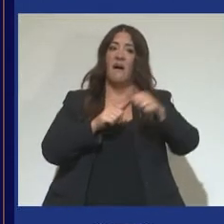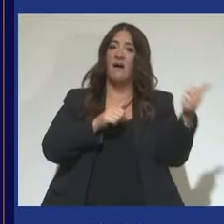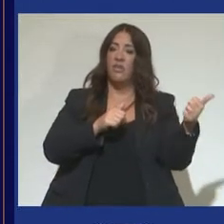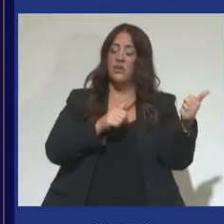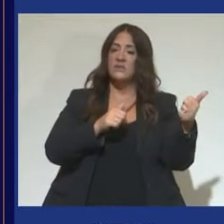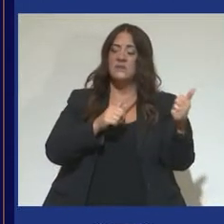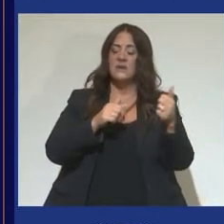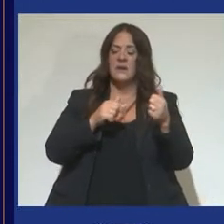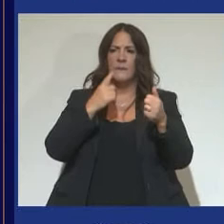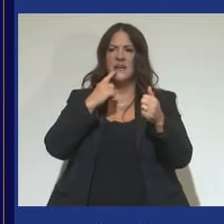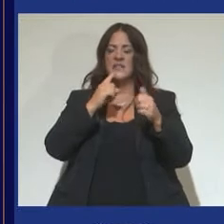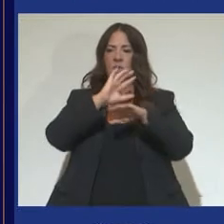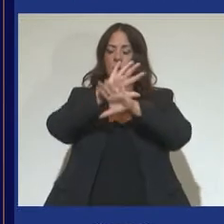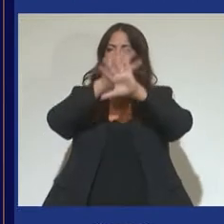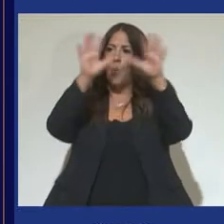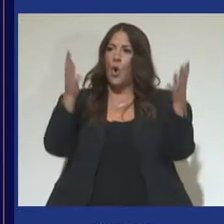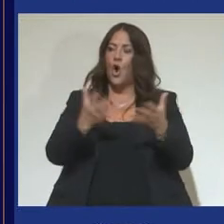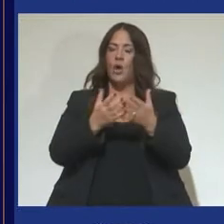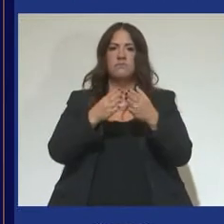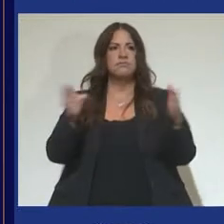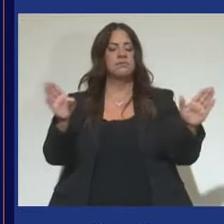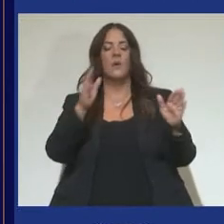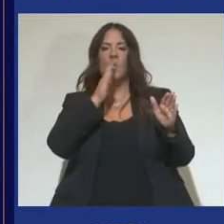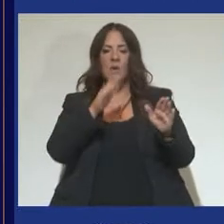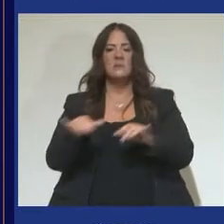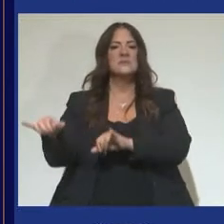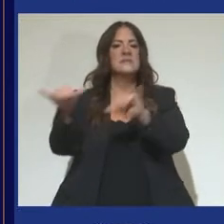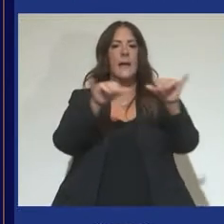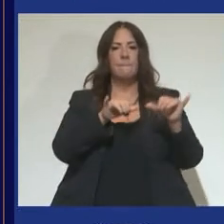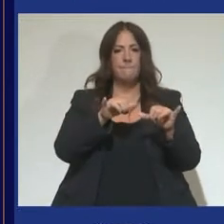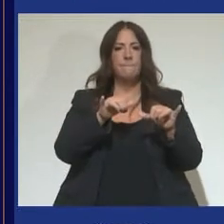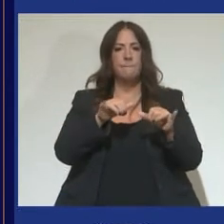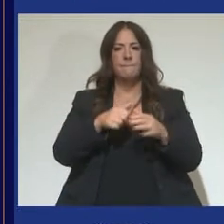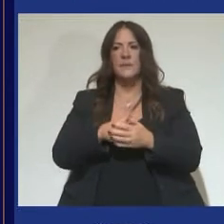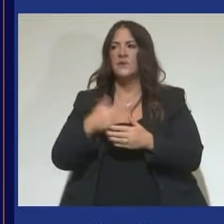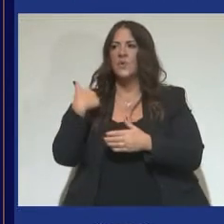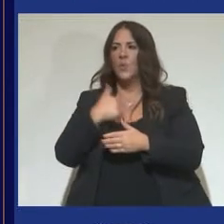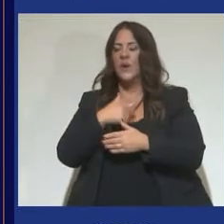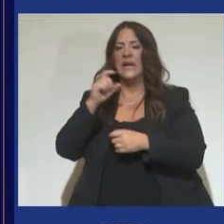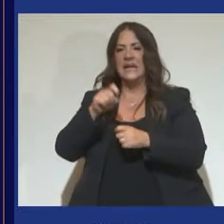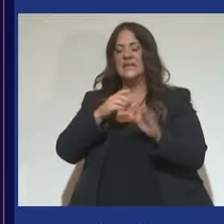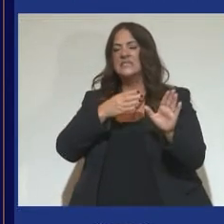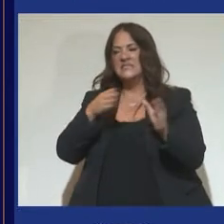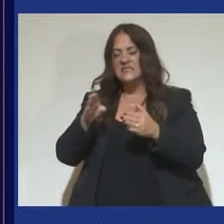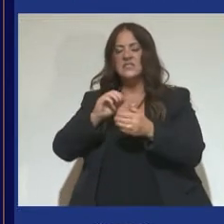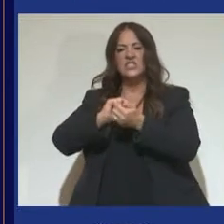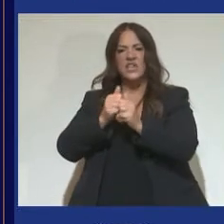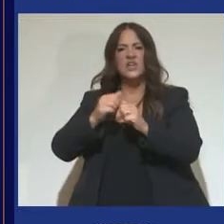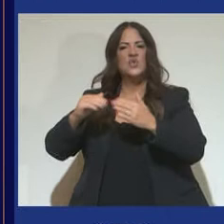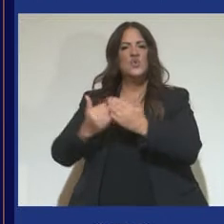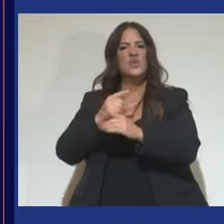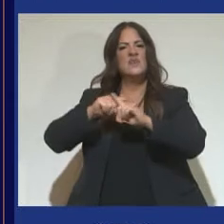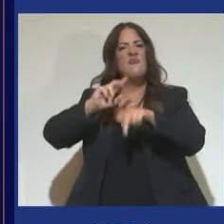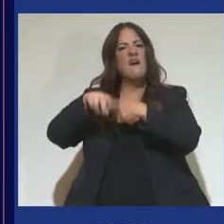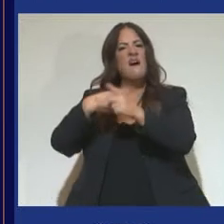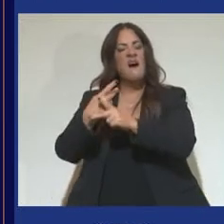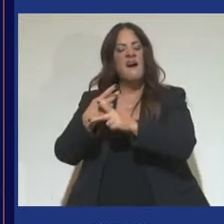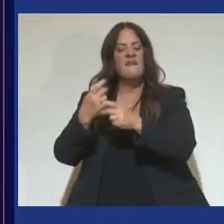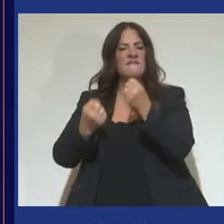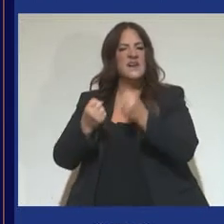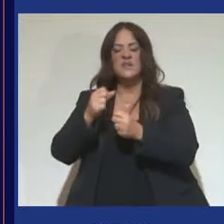competitivos también mundialmente y es allí donde queremos acelerar nuestros esfuerzos para vehículos